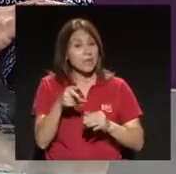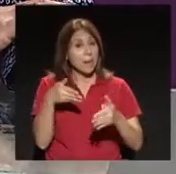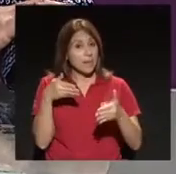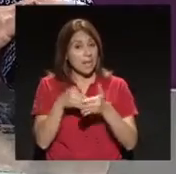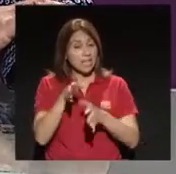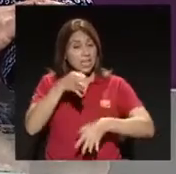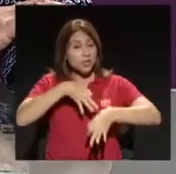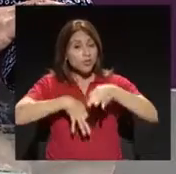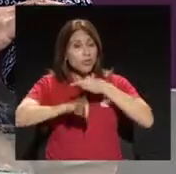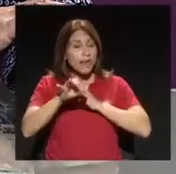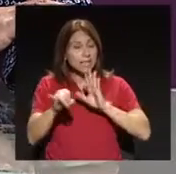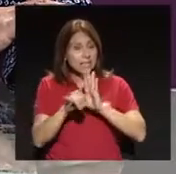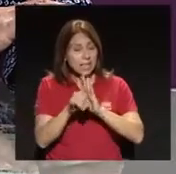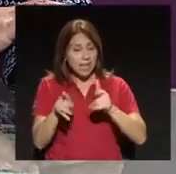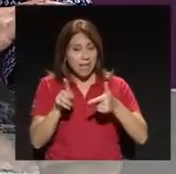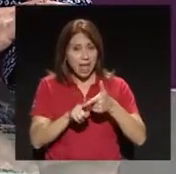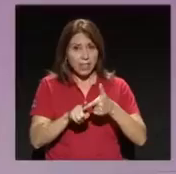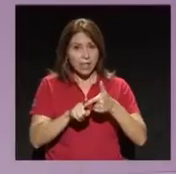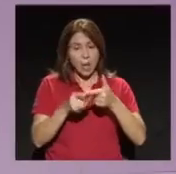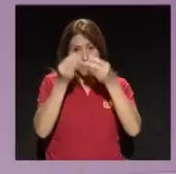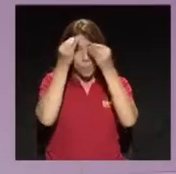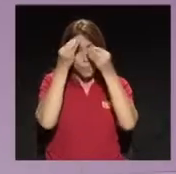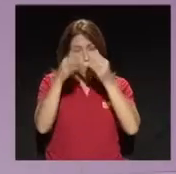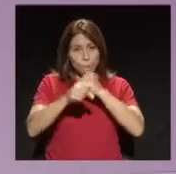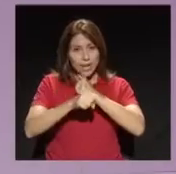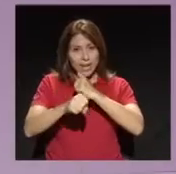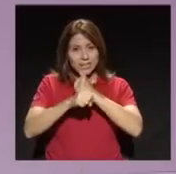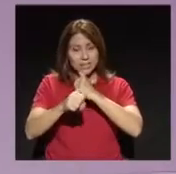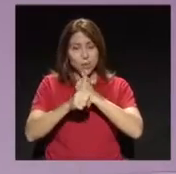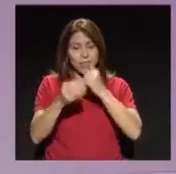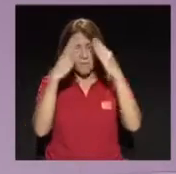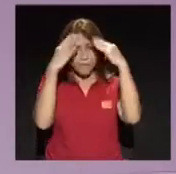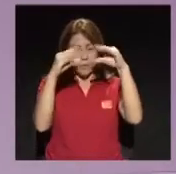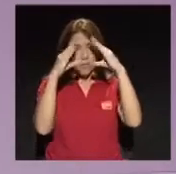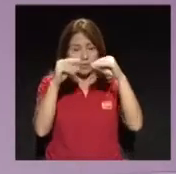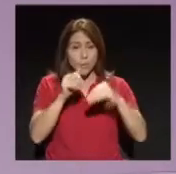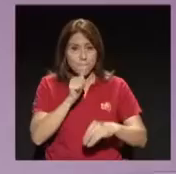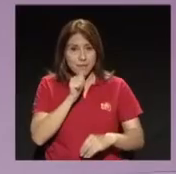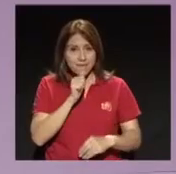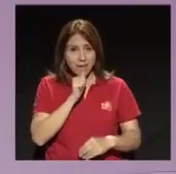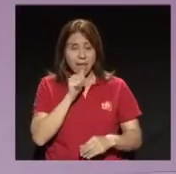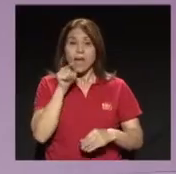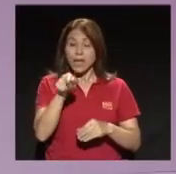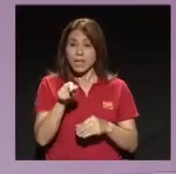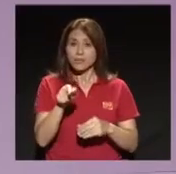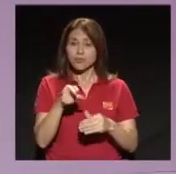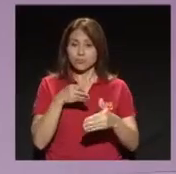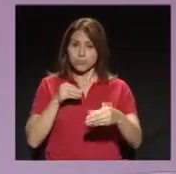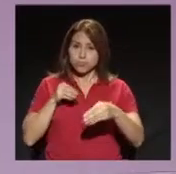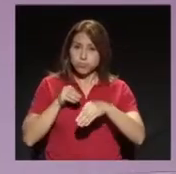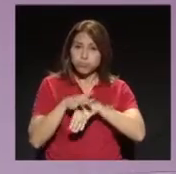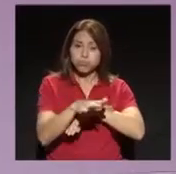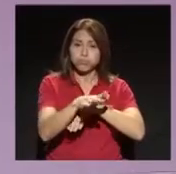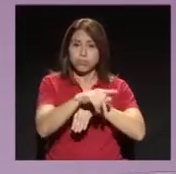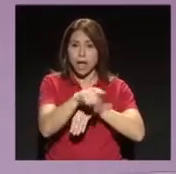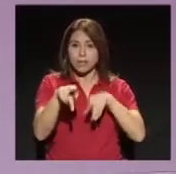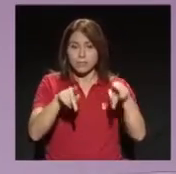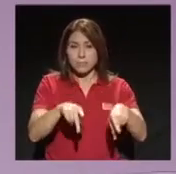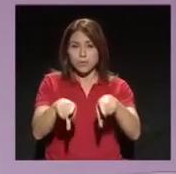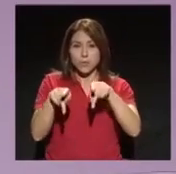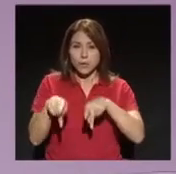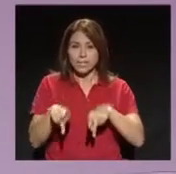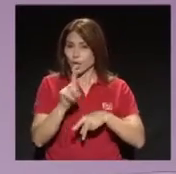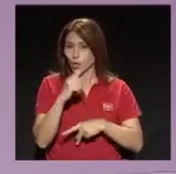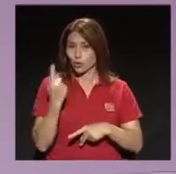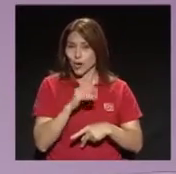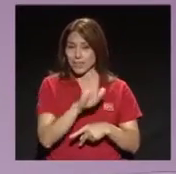de publicación de información privada y demás, tiene efectos reales en las vidas de estas personas y no solamente en sus